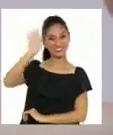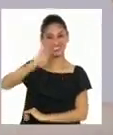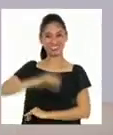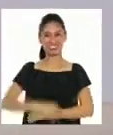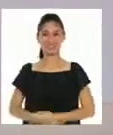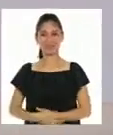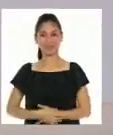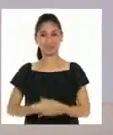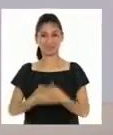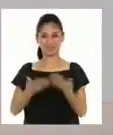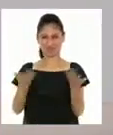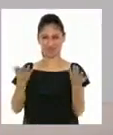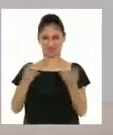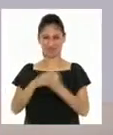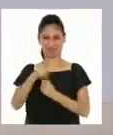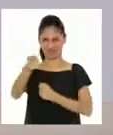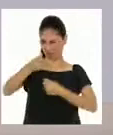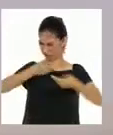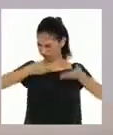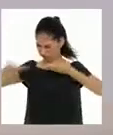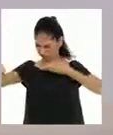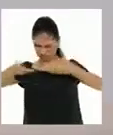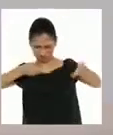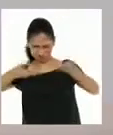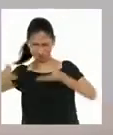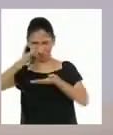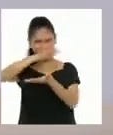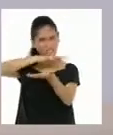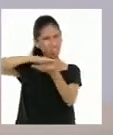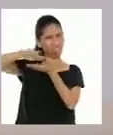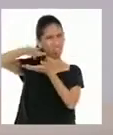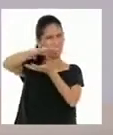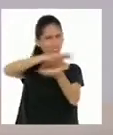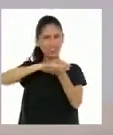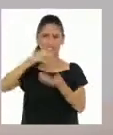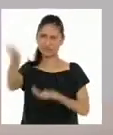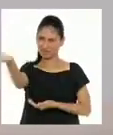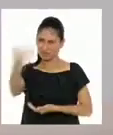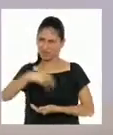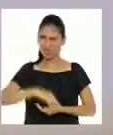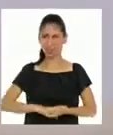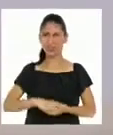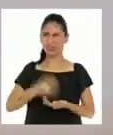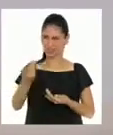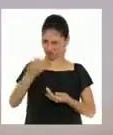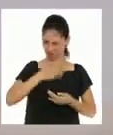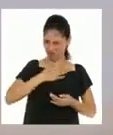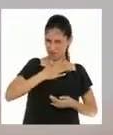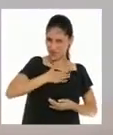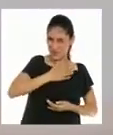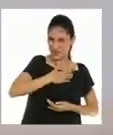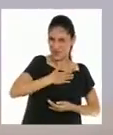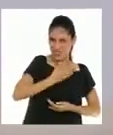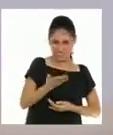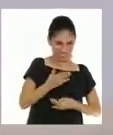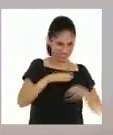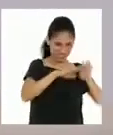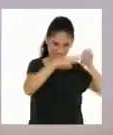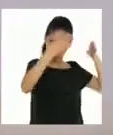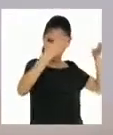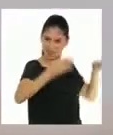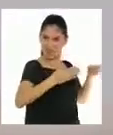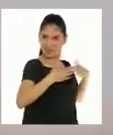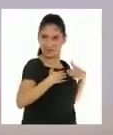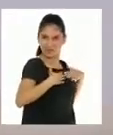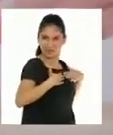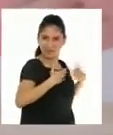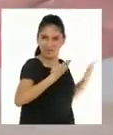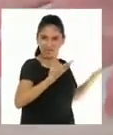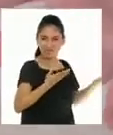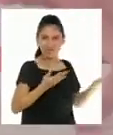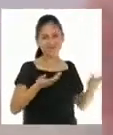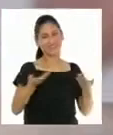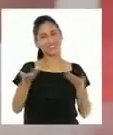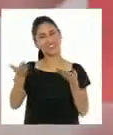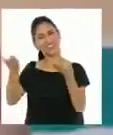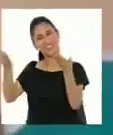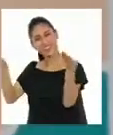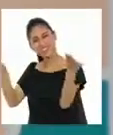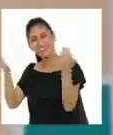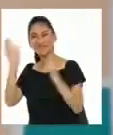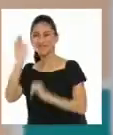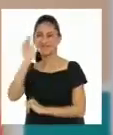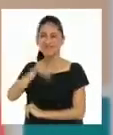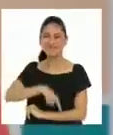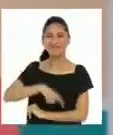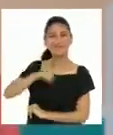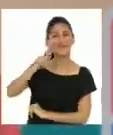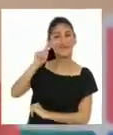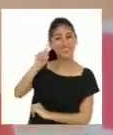¡Que eres un desordenado! ¡Ven a sacar esto de aquí! ¡Ese es mi espacio! Tocino,